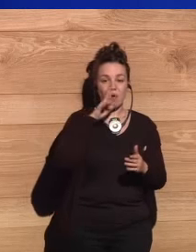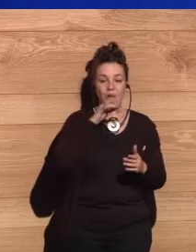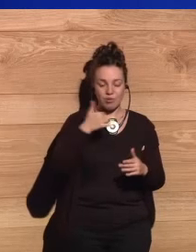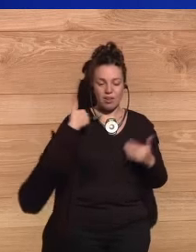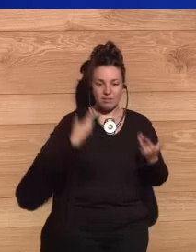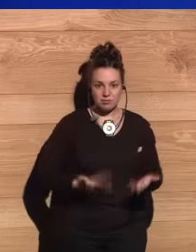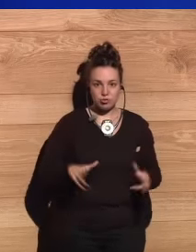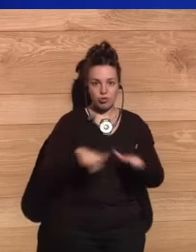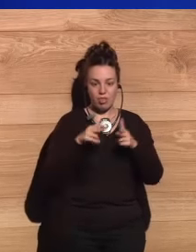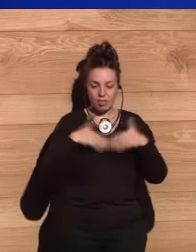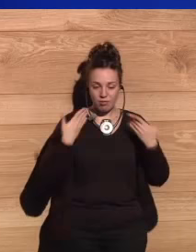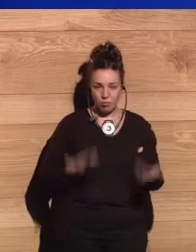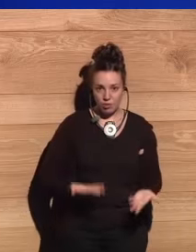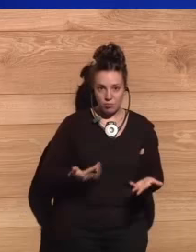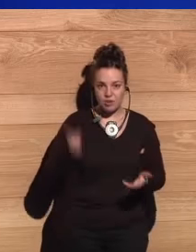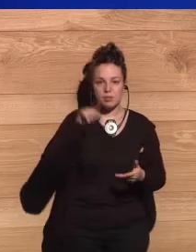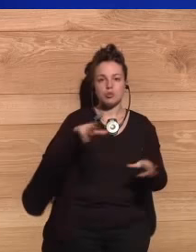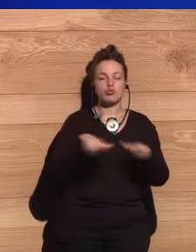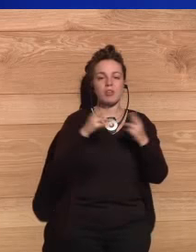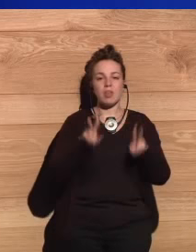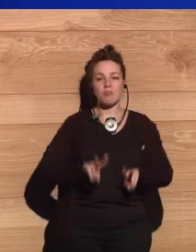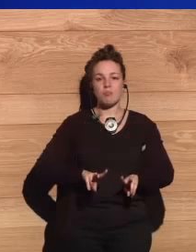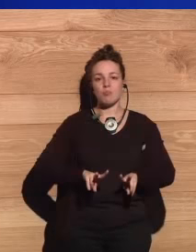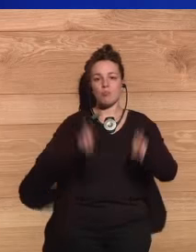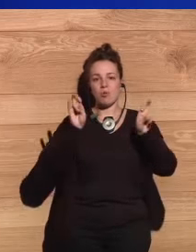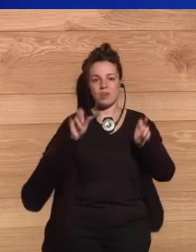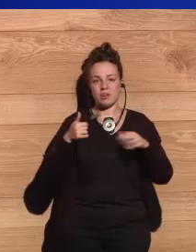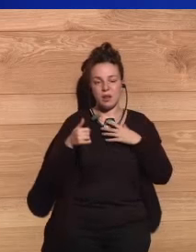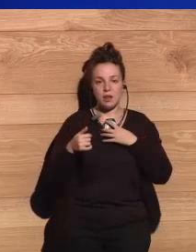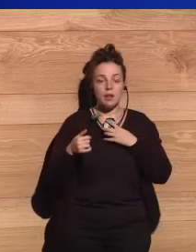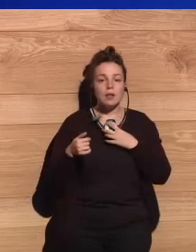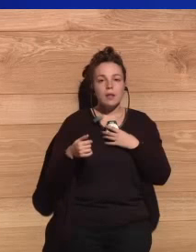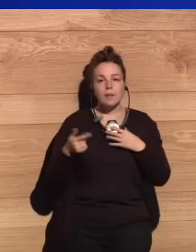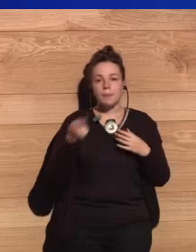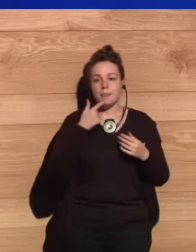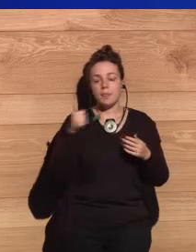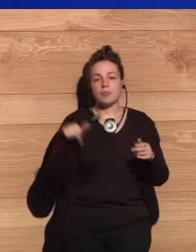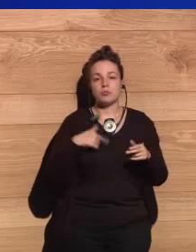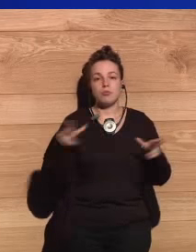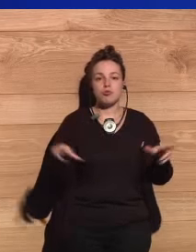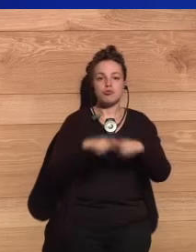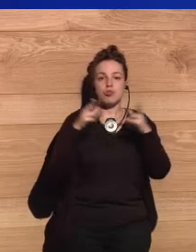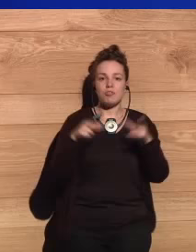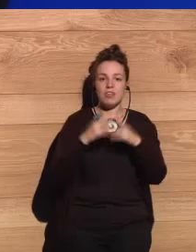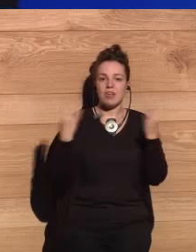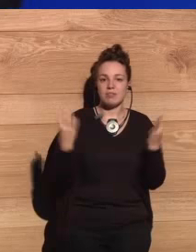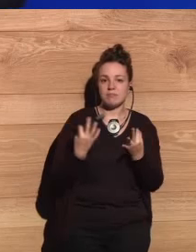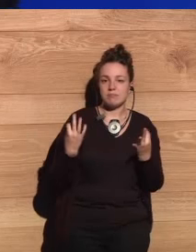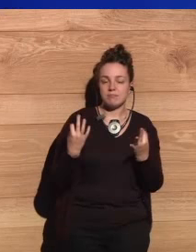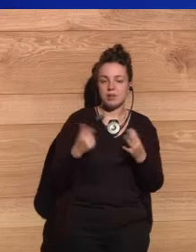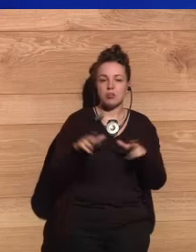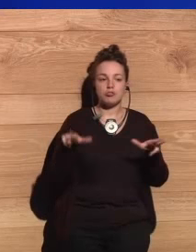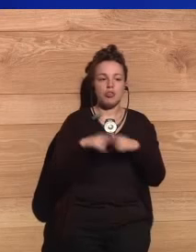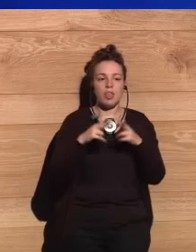sociedades contemporáneas e incluso las modernas, en cierta forma, y voy a volver a ello, son sociedades